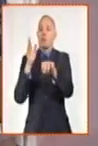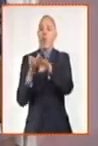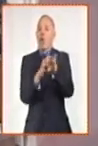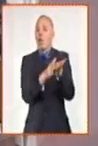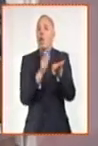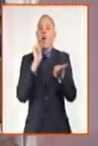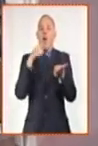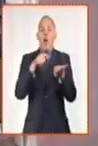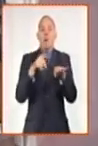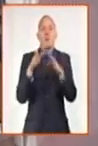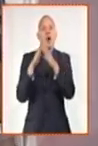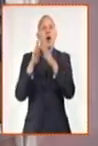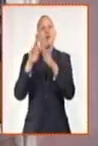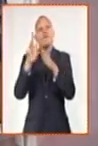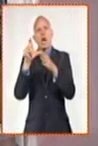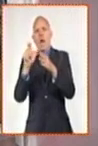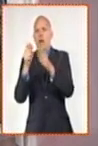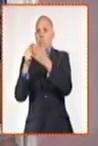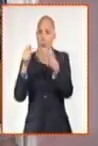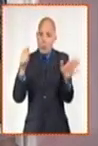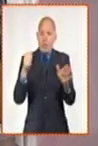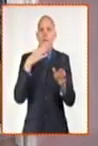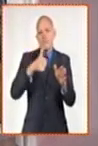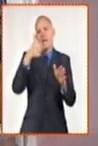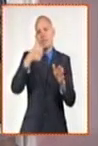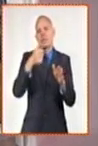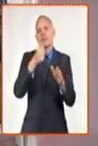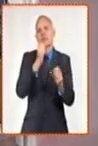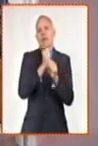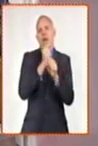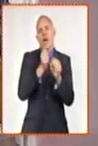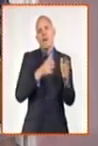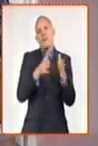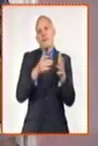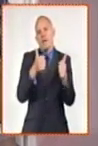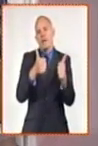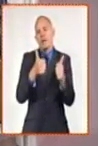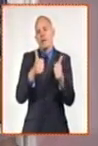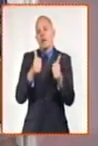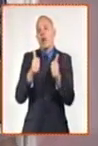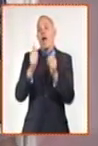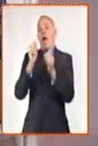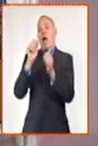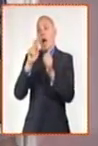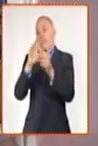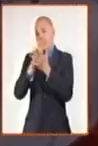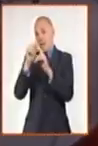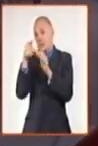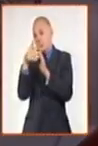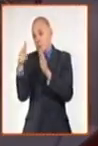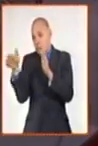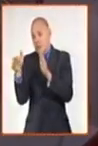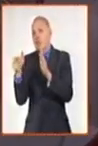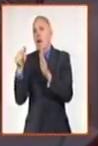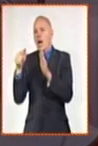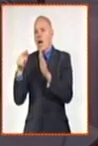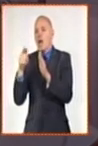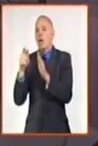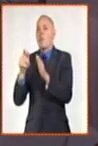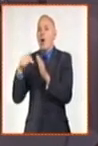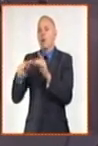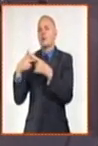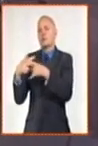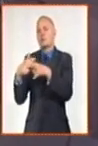procedimientos. O sea, hubo que buscar alternativas para poder tener sistema en la zona occidental. Y bueno, en la región oriental, también la